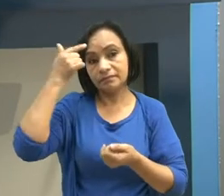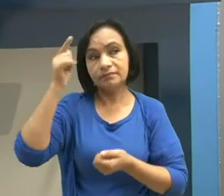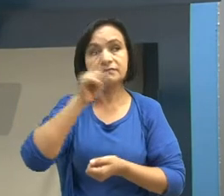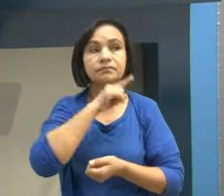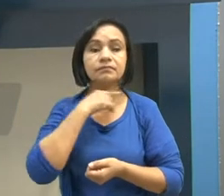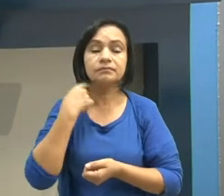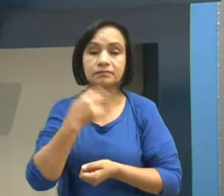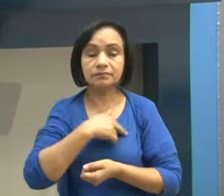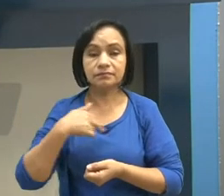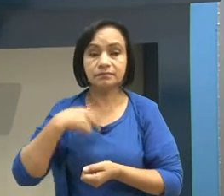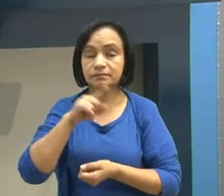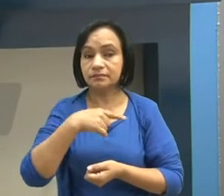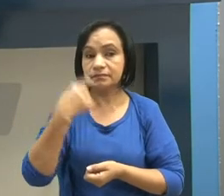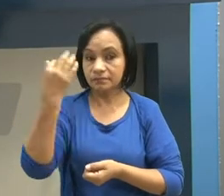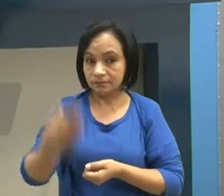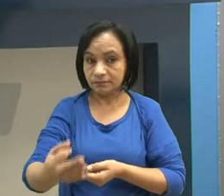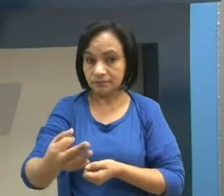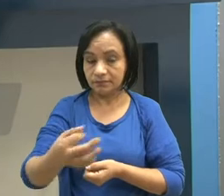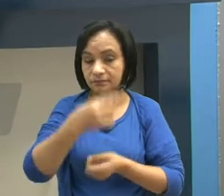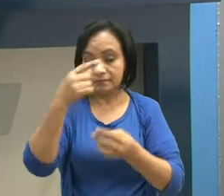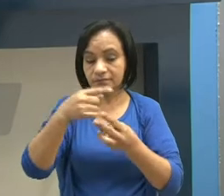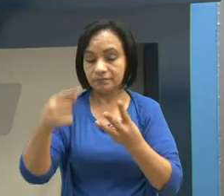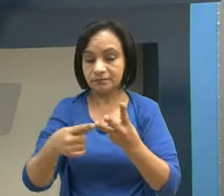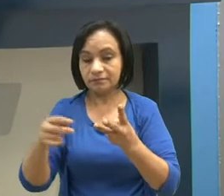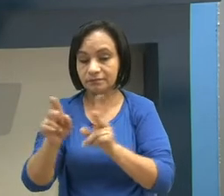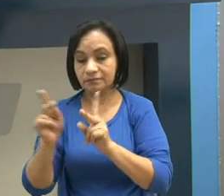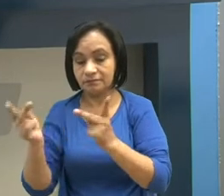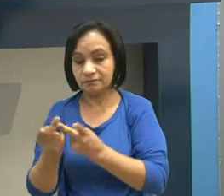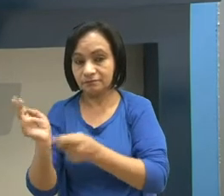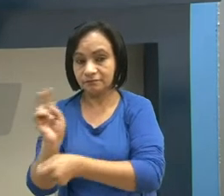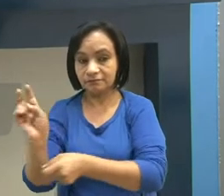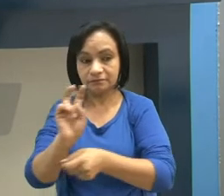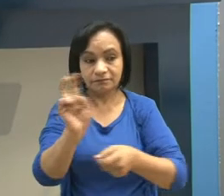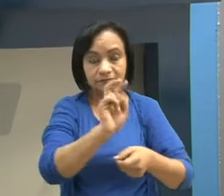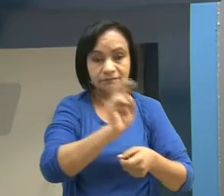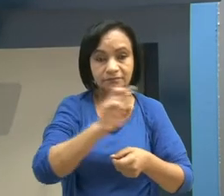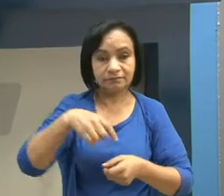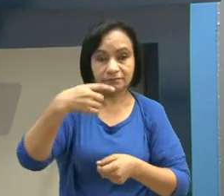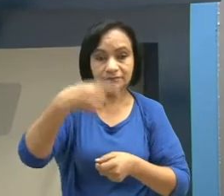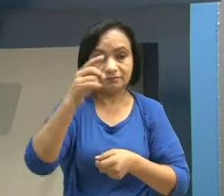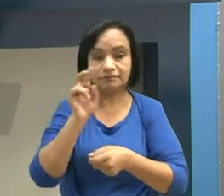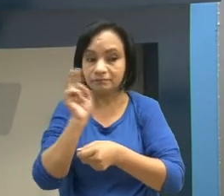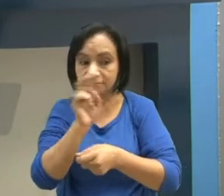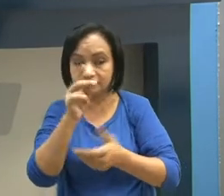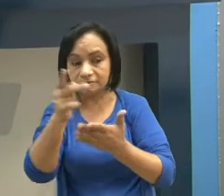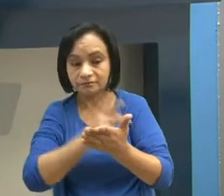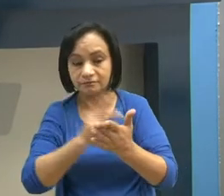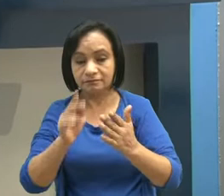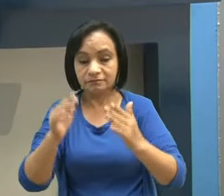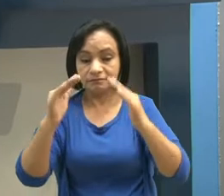realmente asegurar con un tercer supervisor, podríamos decir nosotros, que es nuestro pueblo, que está ahí día a día viendo el proyecto frente a su